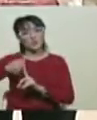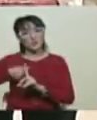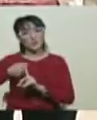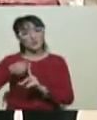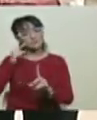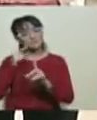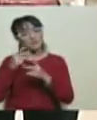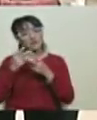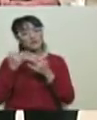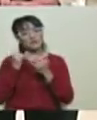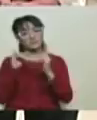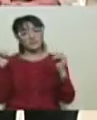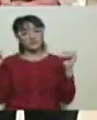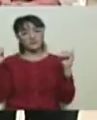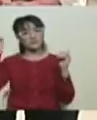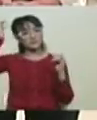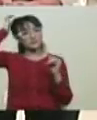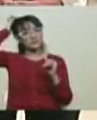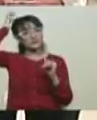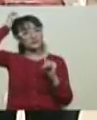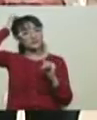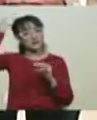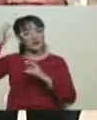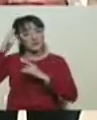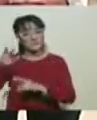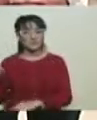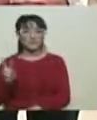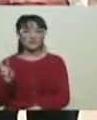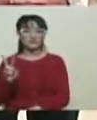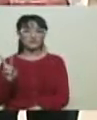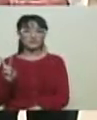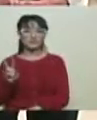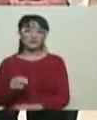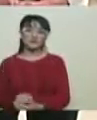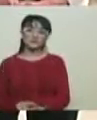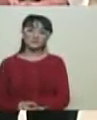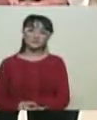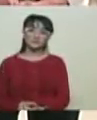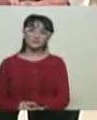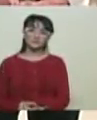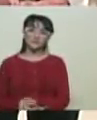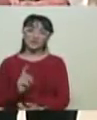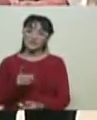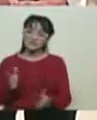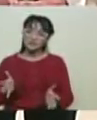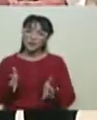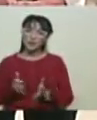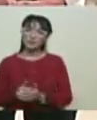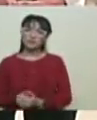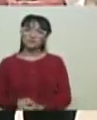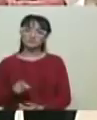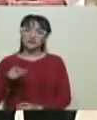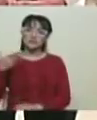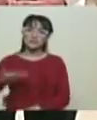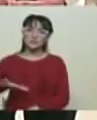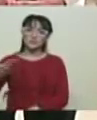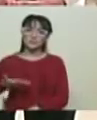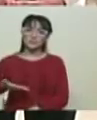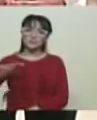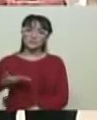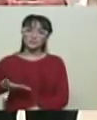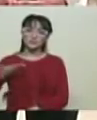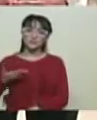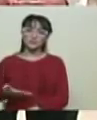la independencia, la soberanía, el respeto de Venezuela. Lo logramos entre todos. Tenemos que lograrlo. Por eso es tan importante